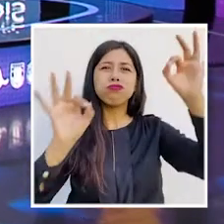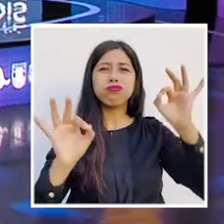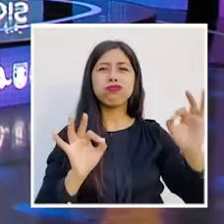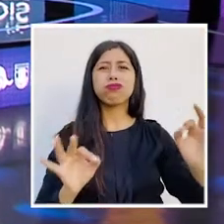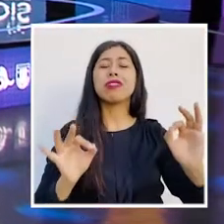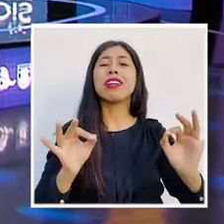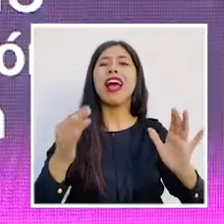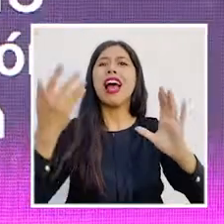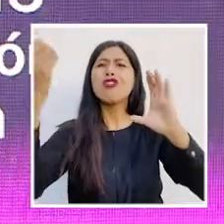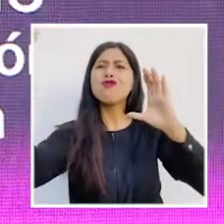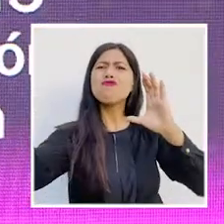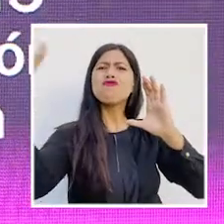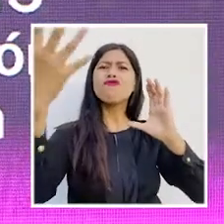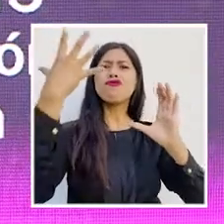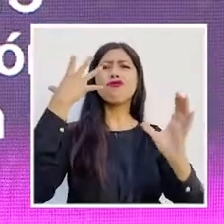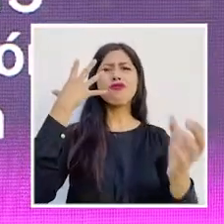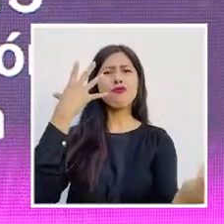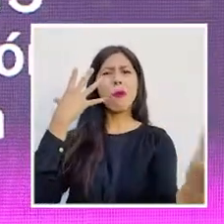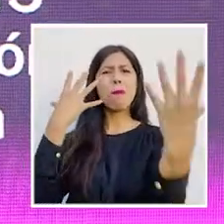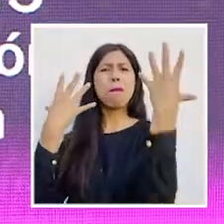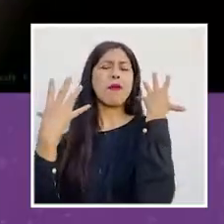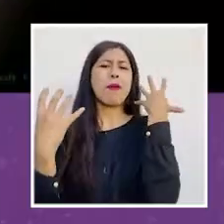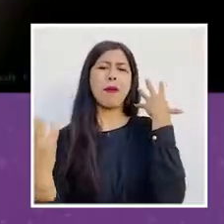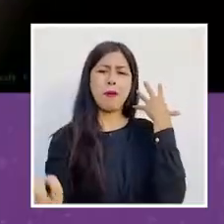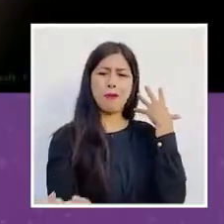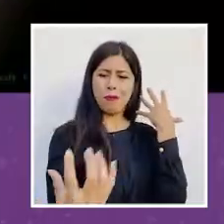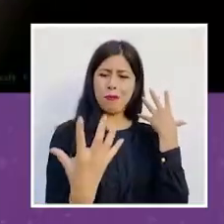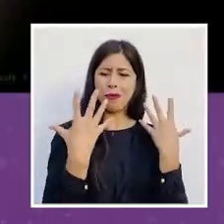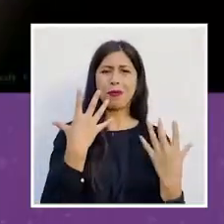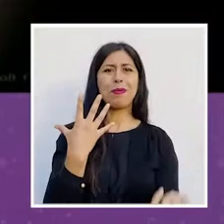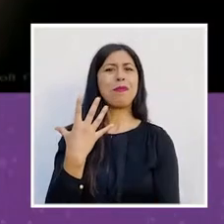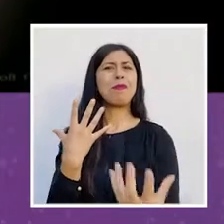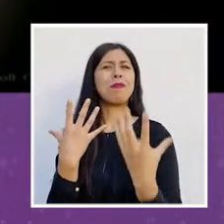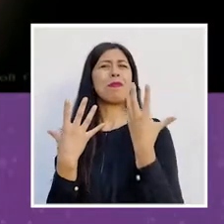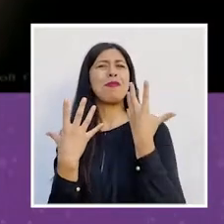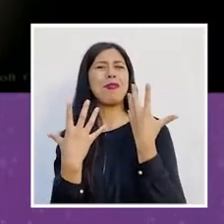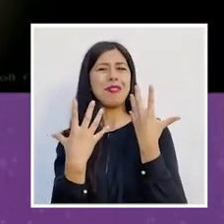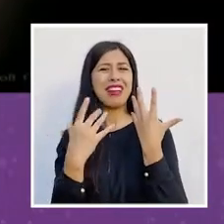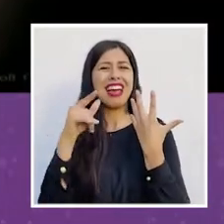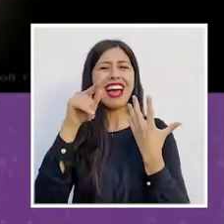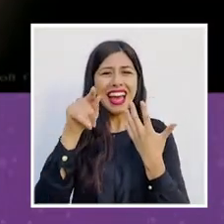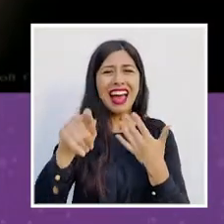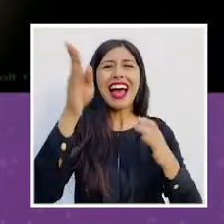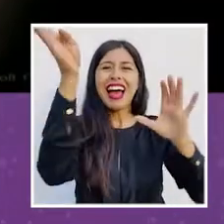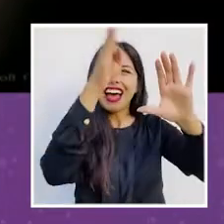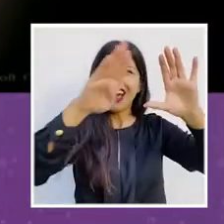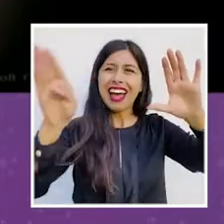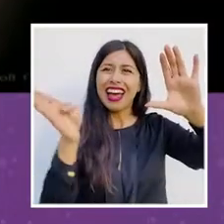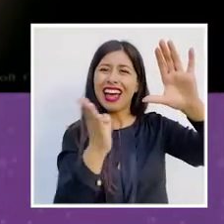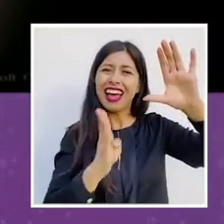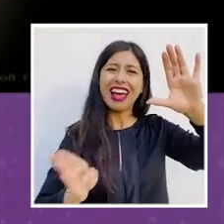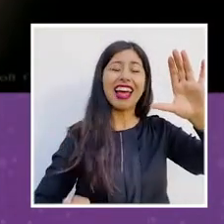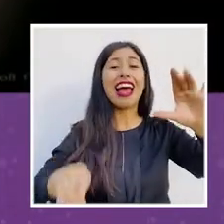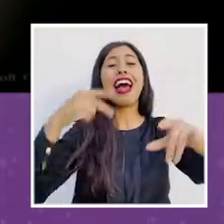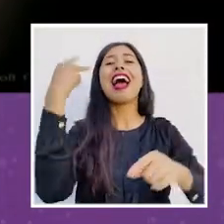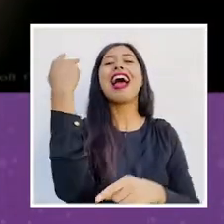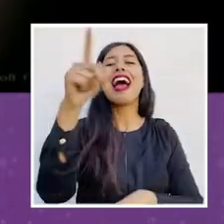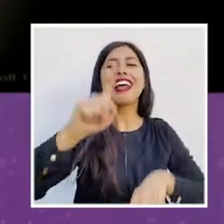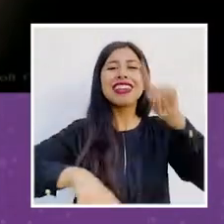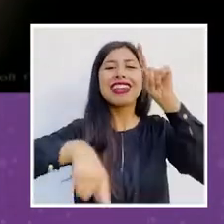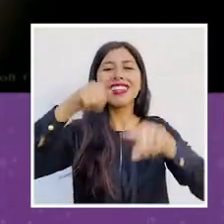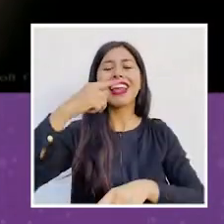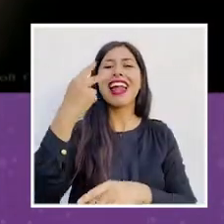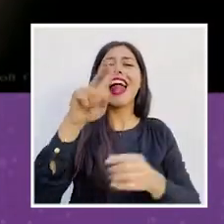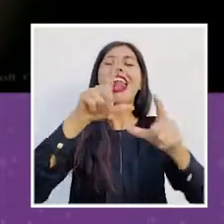por entremedio de los valles para llegar a nosotros. Así que lo que estamos viendo aquí es la topografía